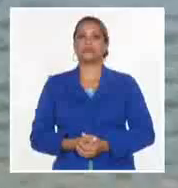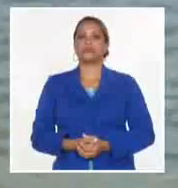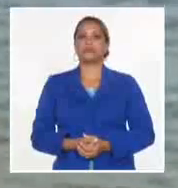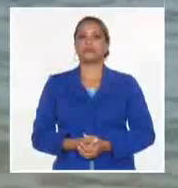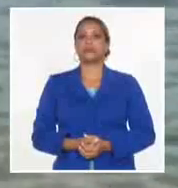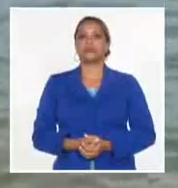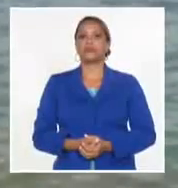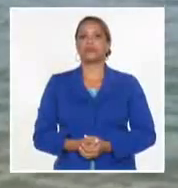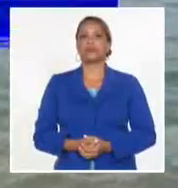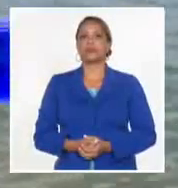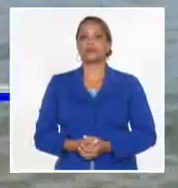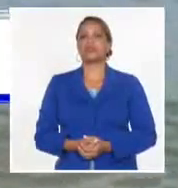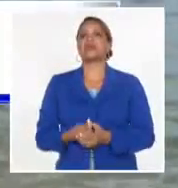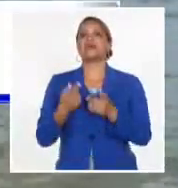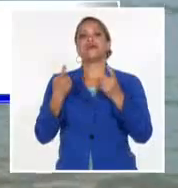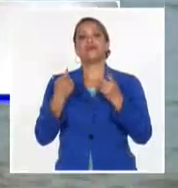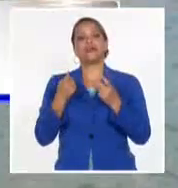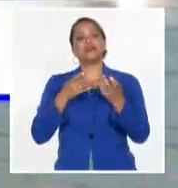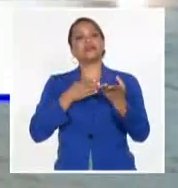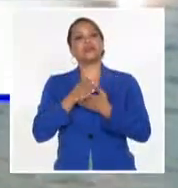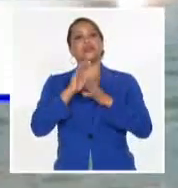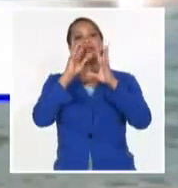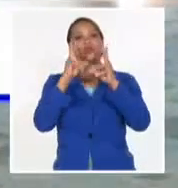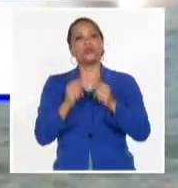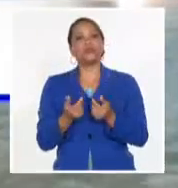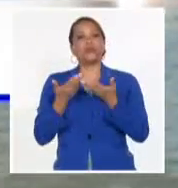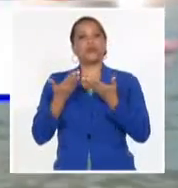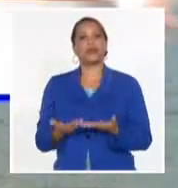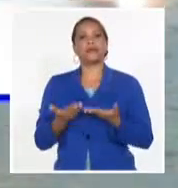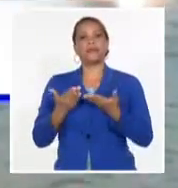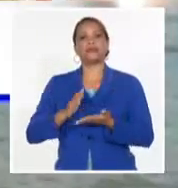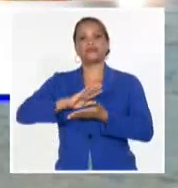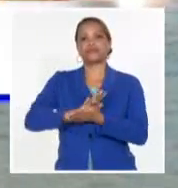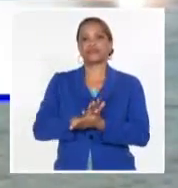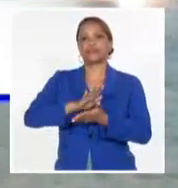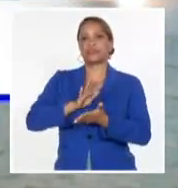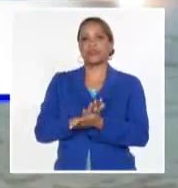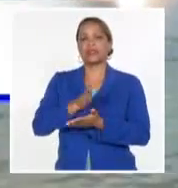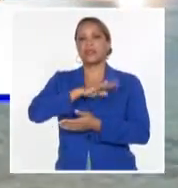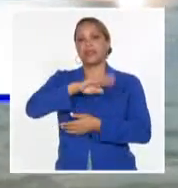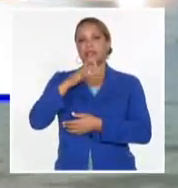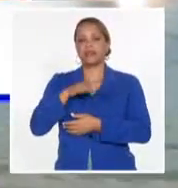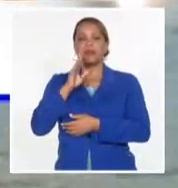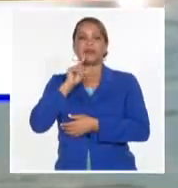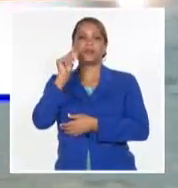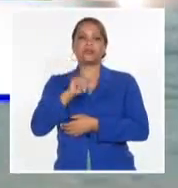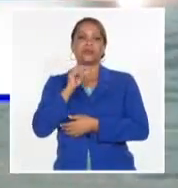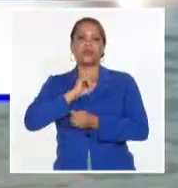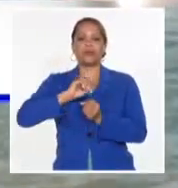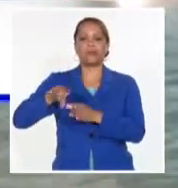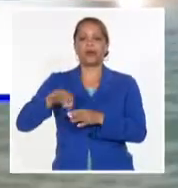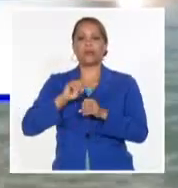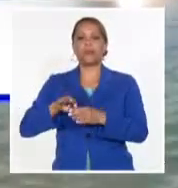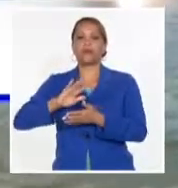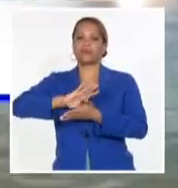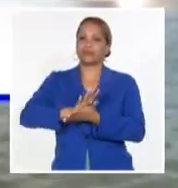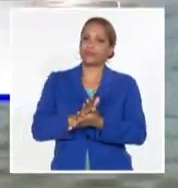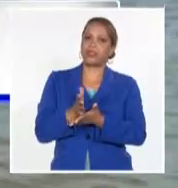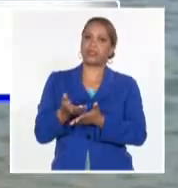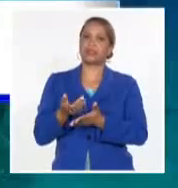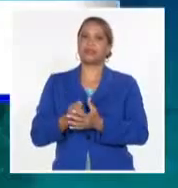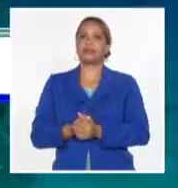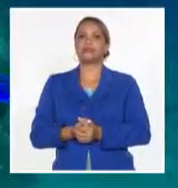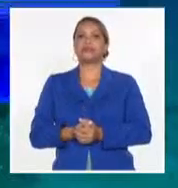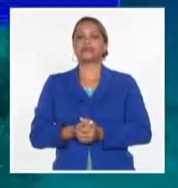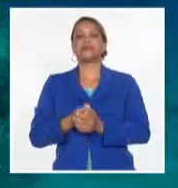Todavía habrá que cuantificar el número y el peso de las latas que ha donado al mar la indisciplina en este espacio natural que además tiene un valor